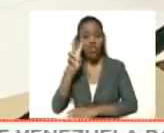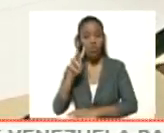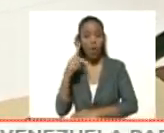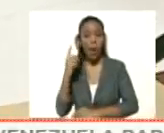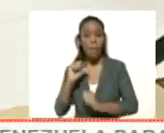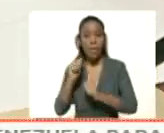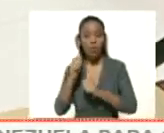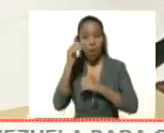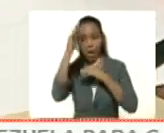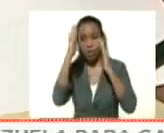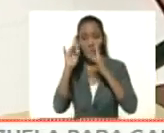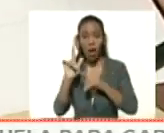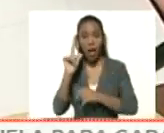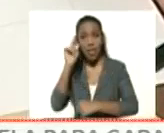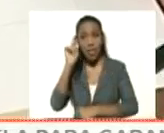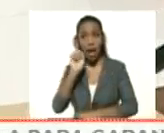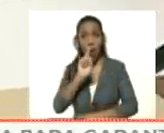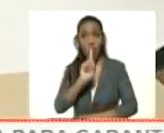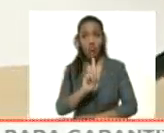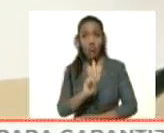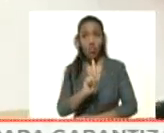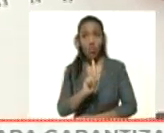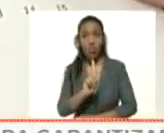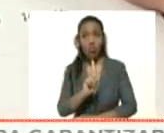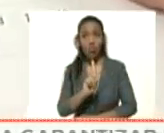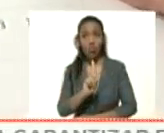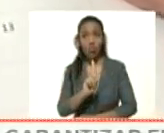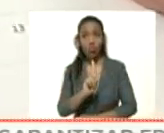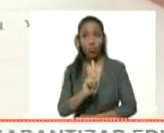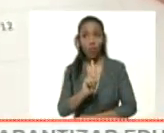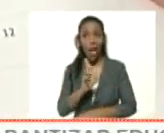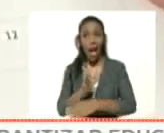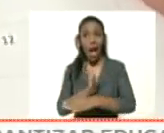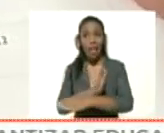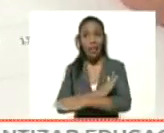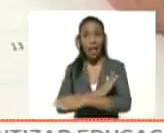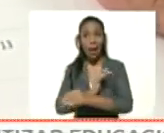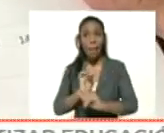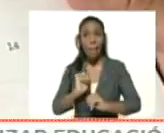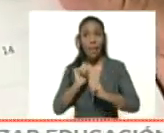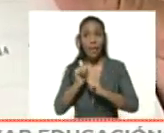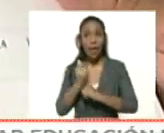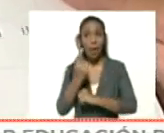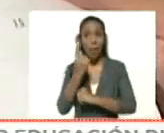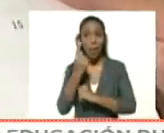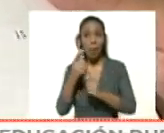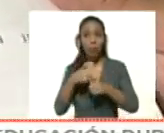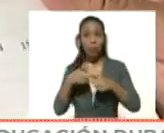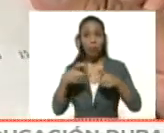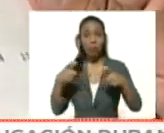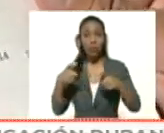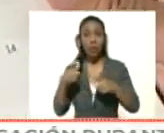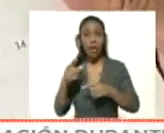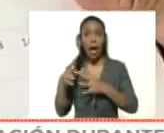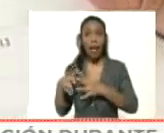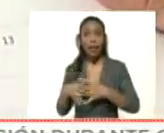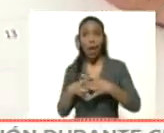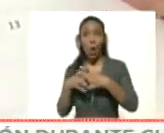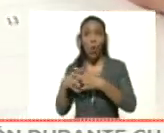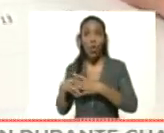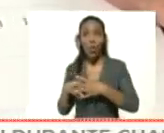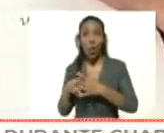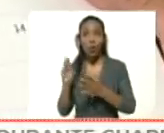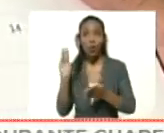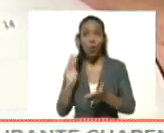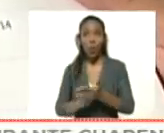a atender sus casos el día 1, es decir, antes de que aparecieran los primeros casos. Estados Unidos, aquí se